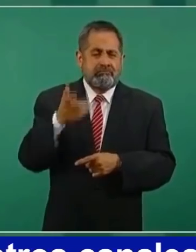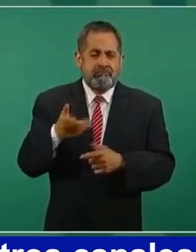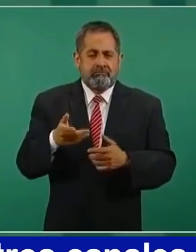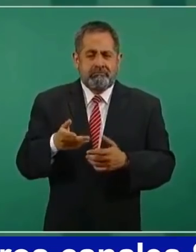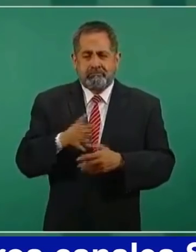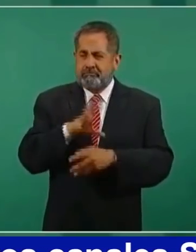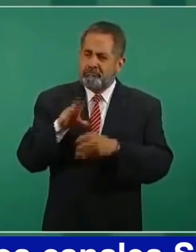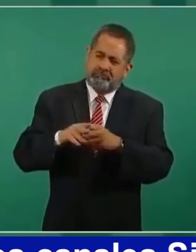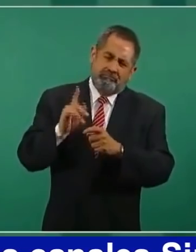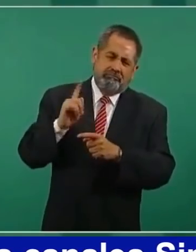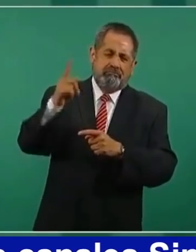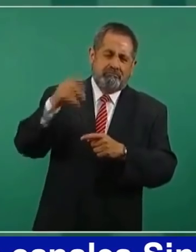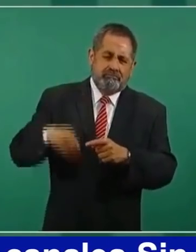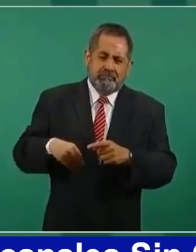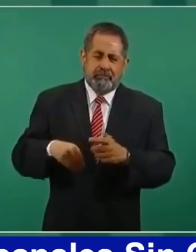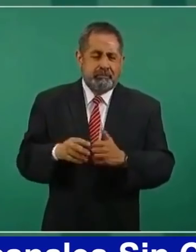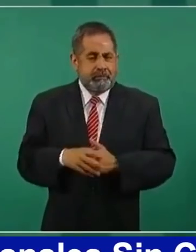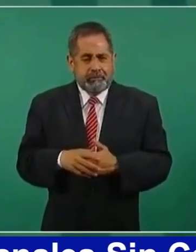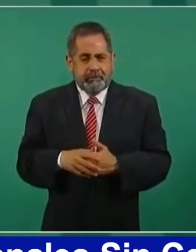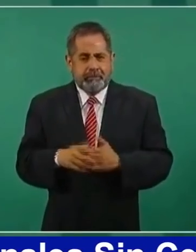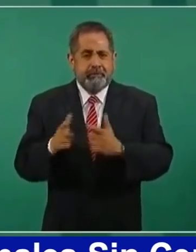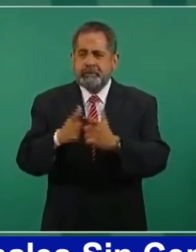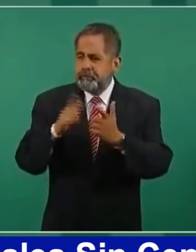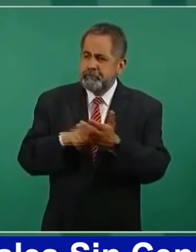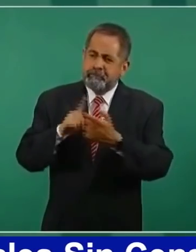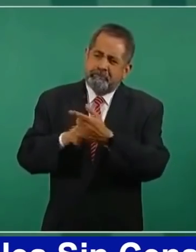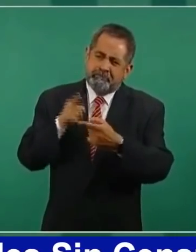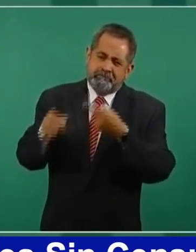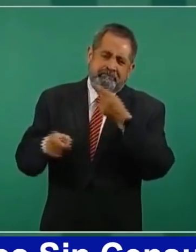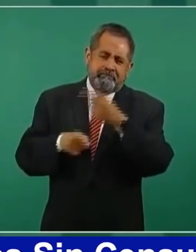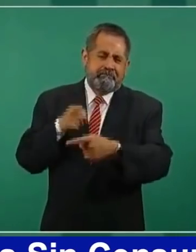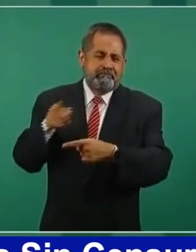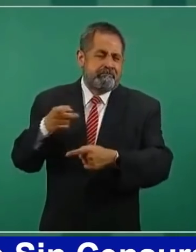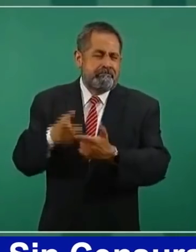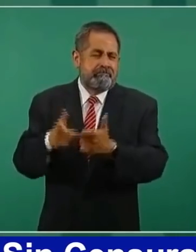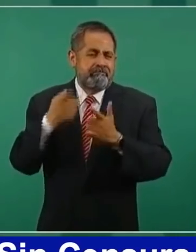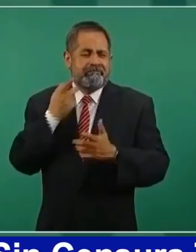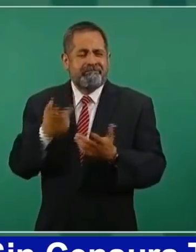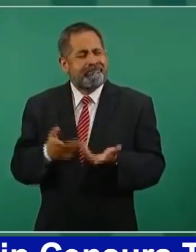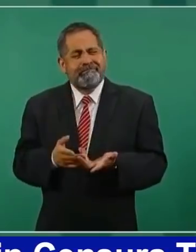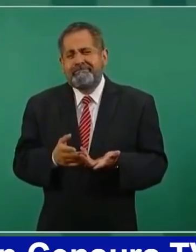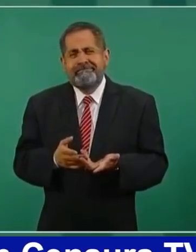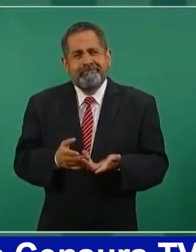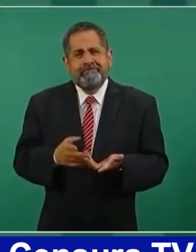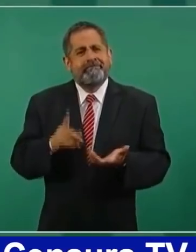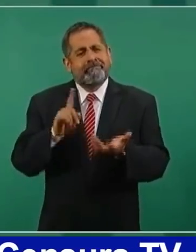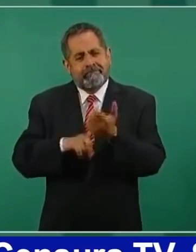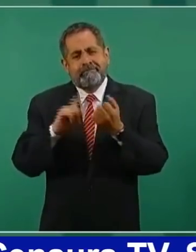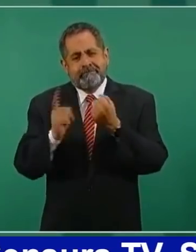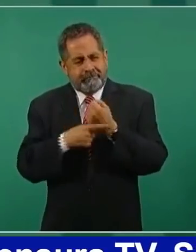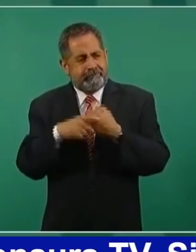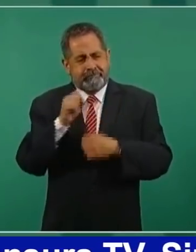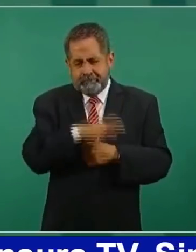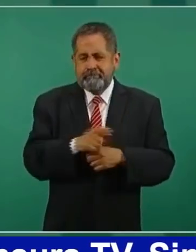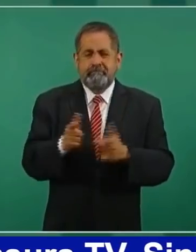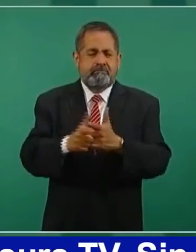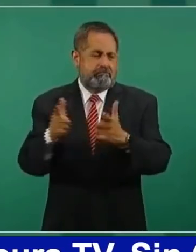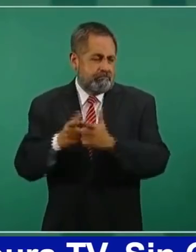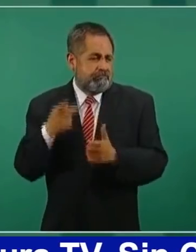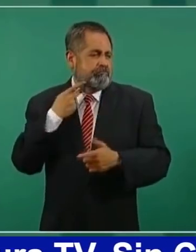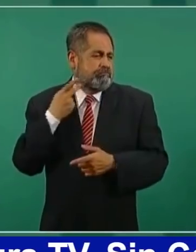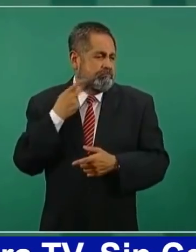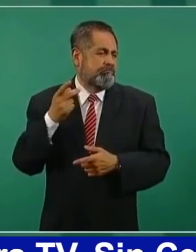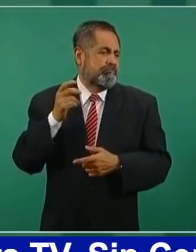Toda la culpa a los partidos. ¿Cuándo? Partidos,